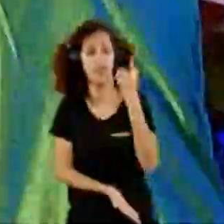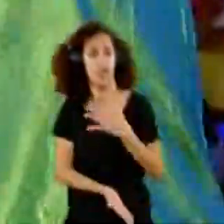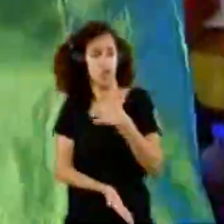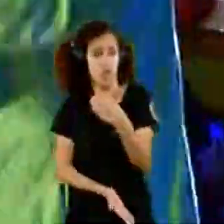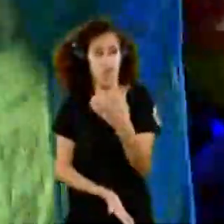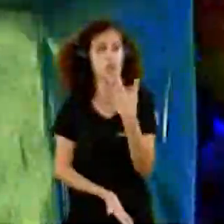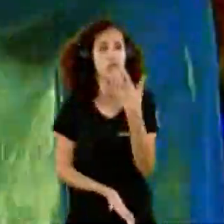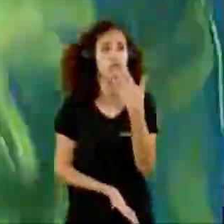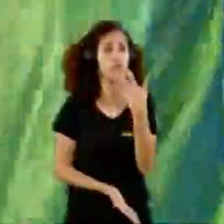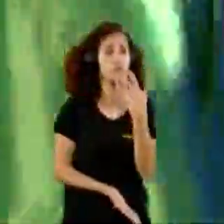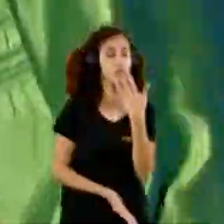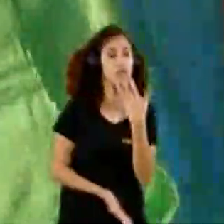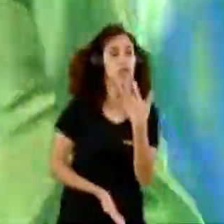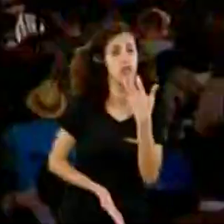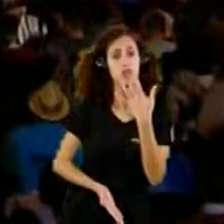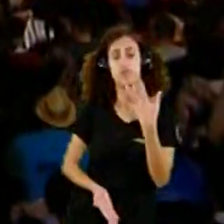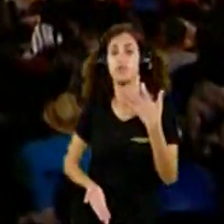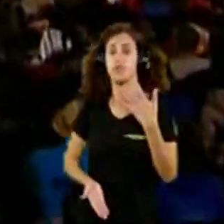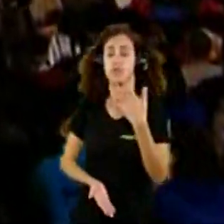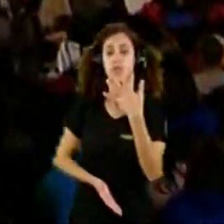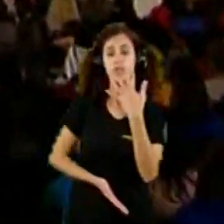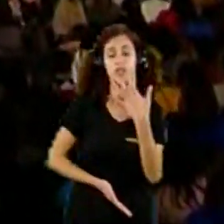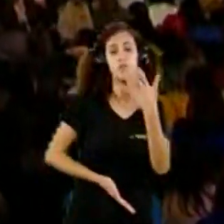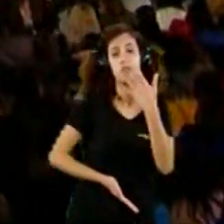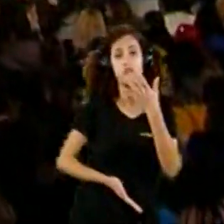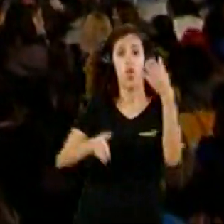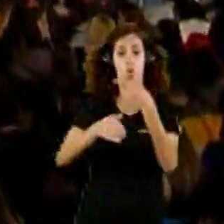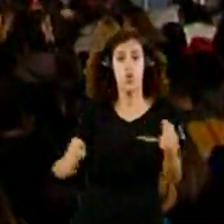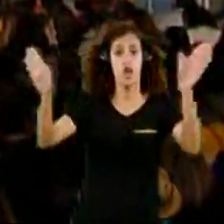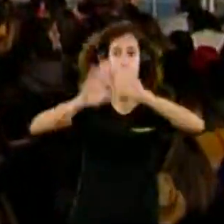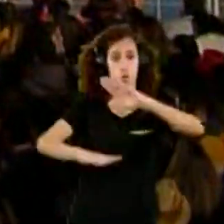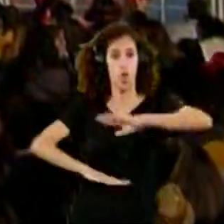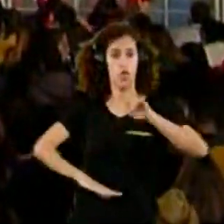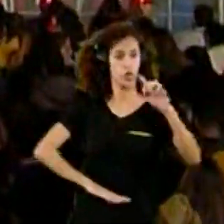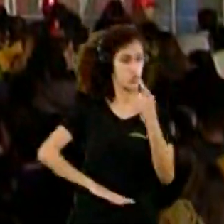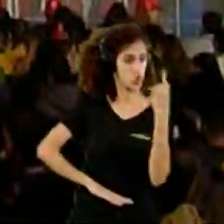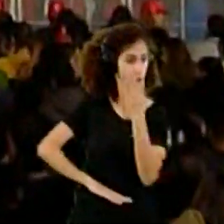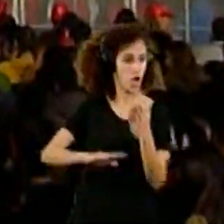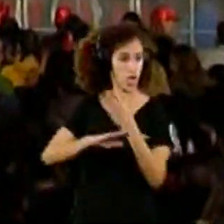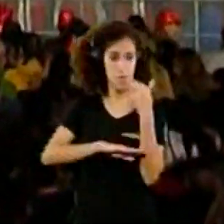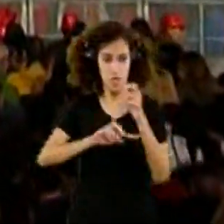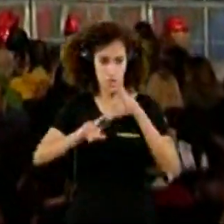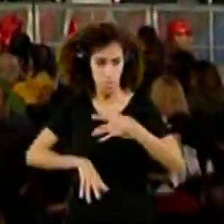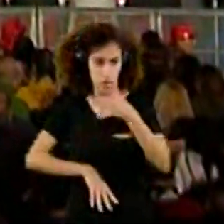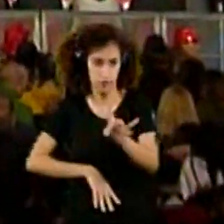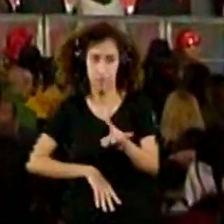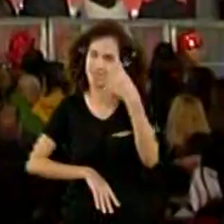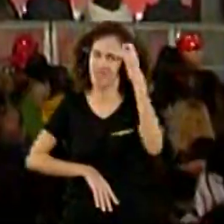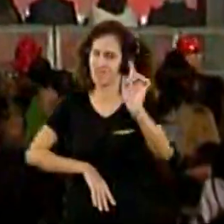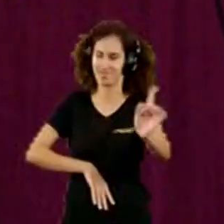se atrevería. A salir solo una noche al mogollón. Creo que